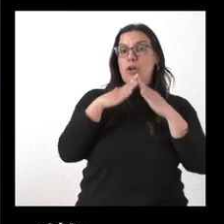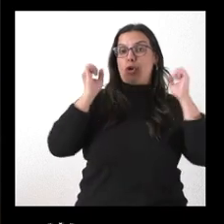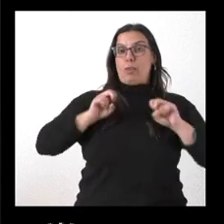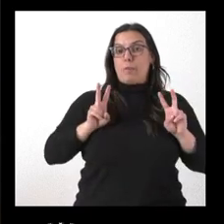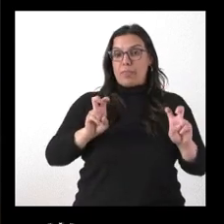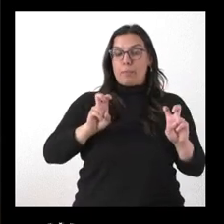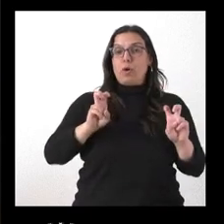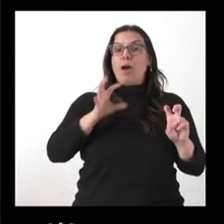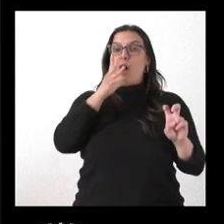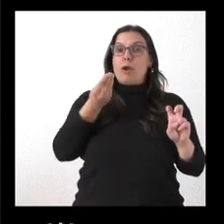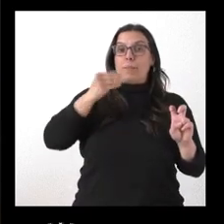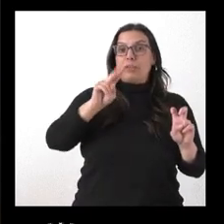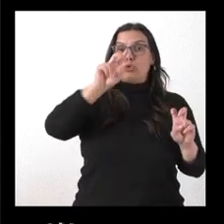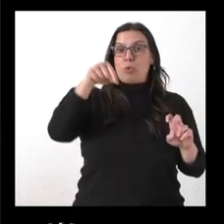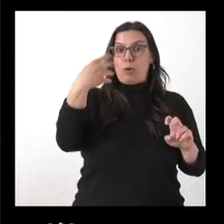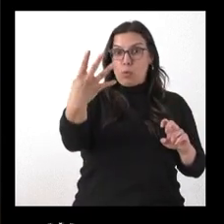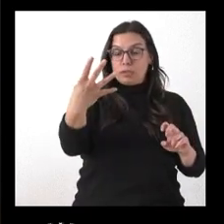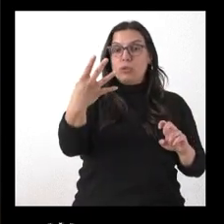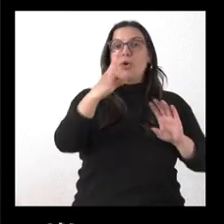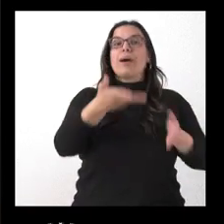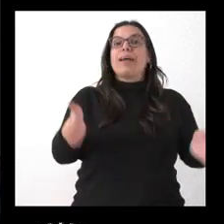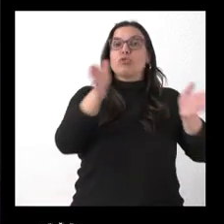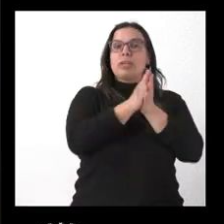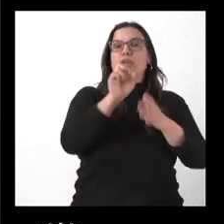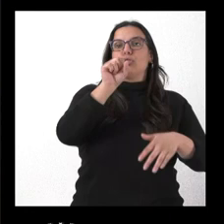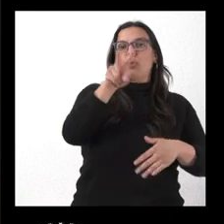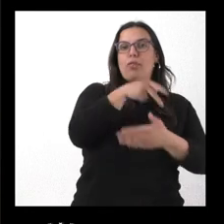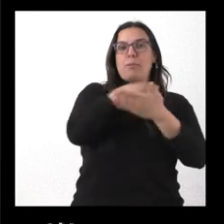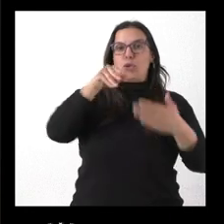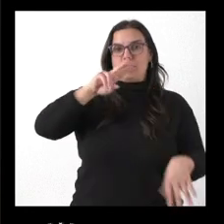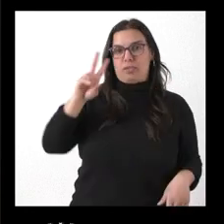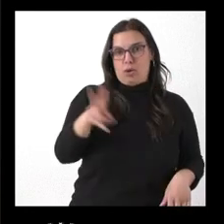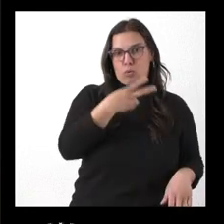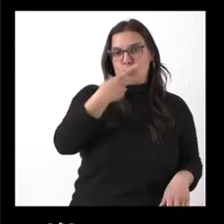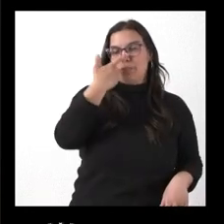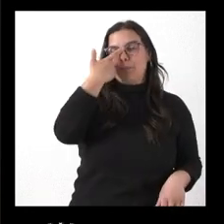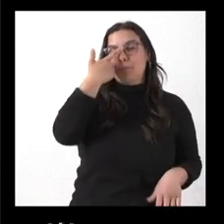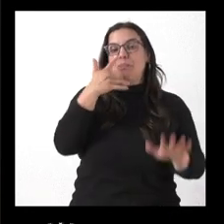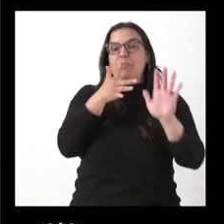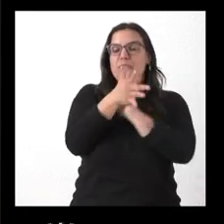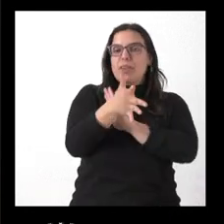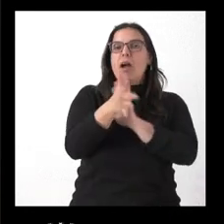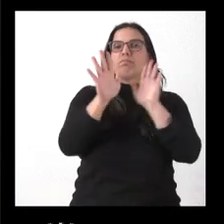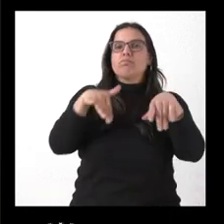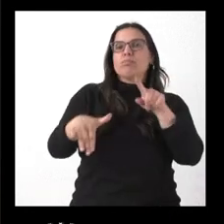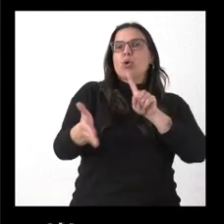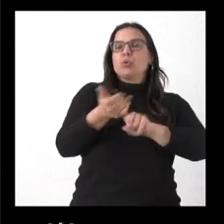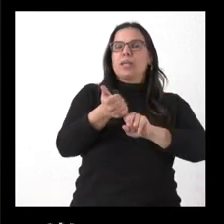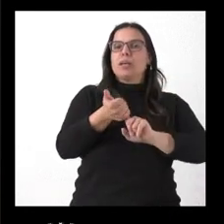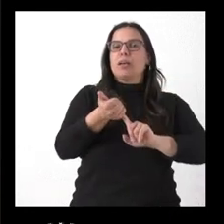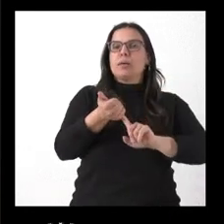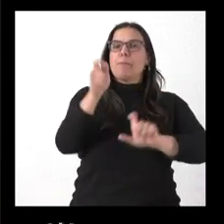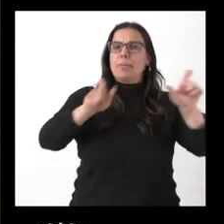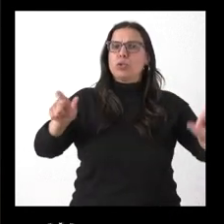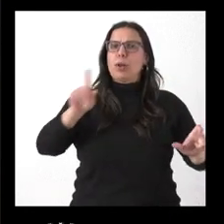2,4 que se ha aprobado esta mañana total 12 millones de euros con esto estamos consiguiendo que sean muchas